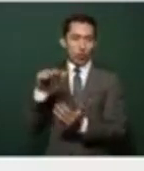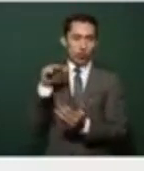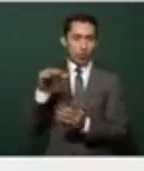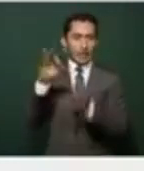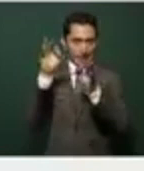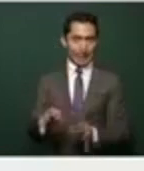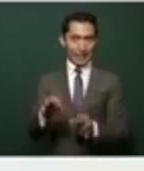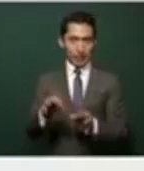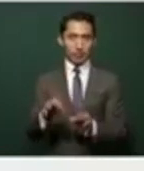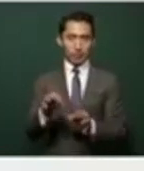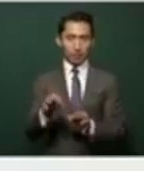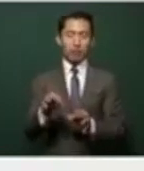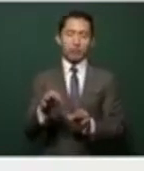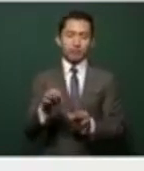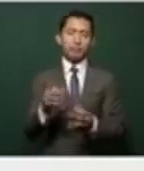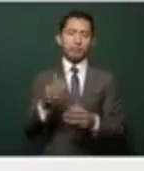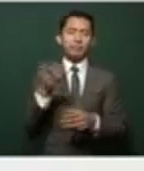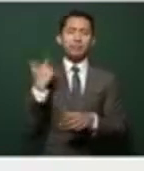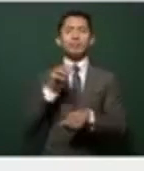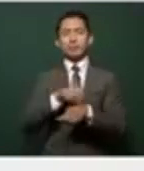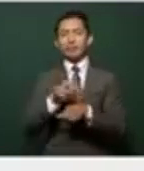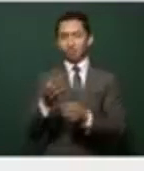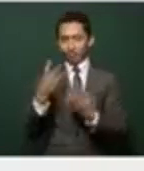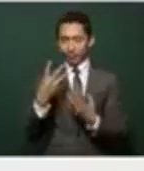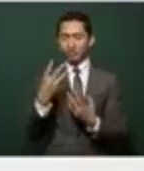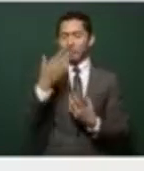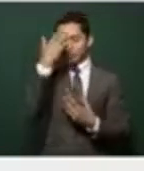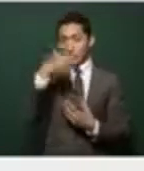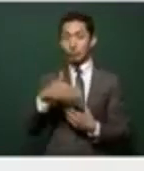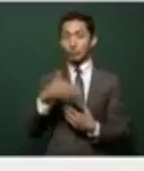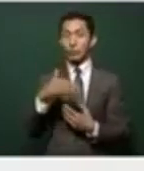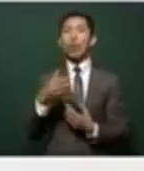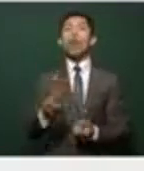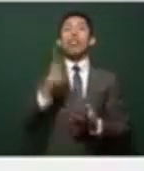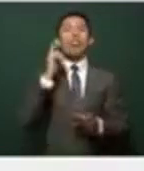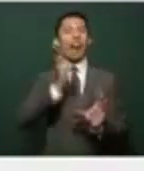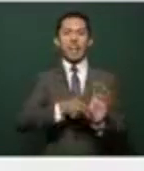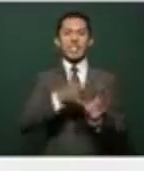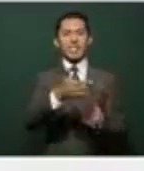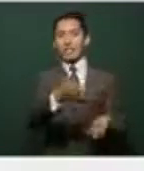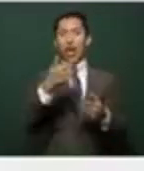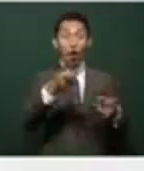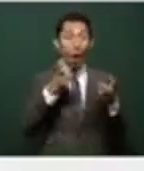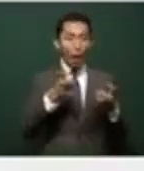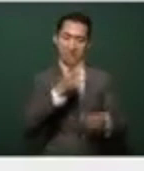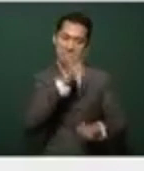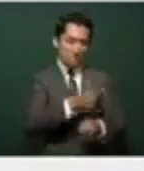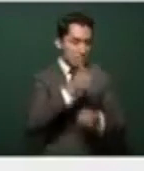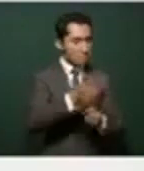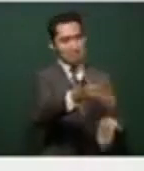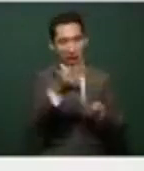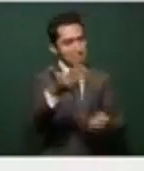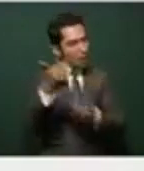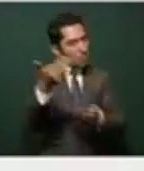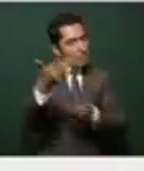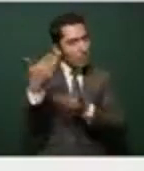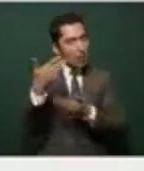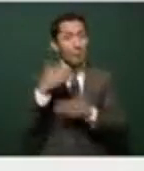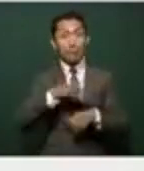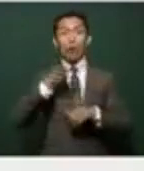aunque tenemos las cifras hasta el día de hoy, tenemos la recuperación captación de más de